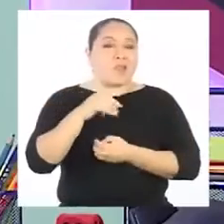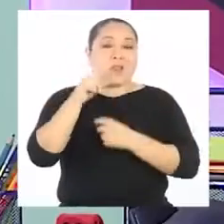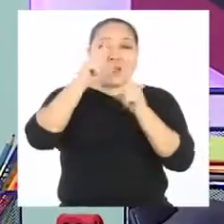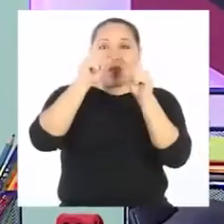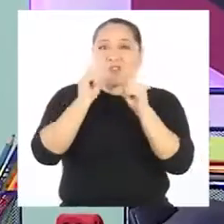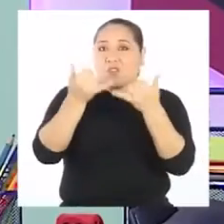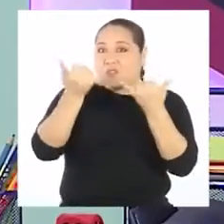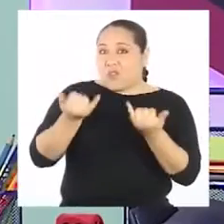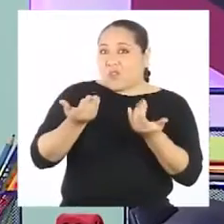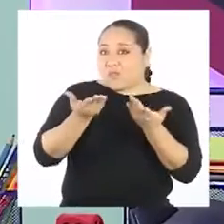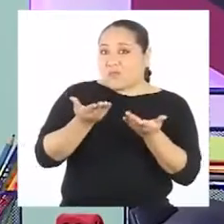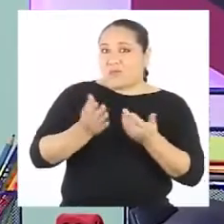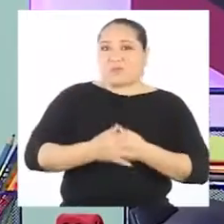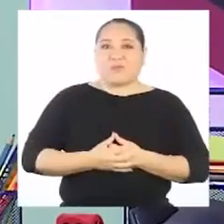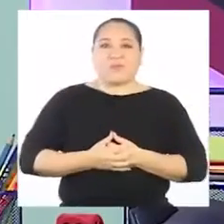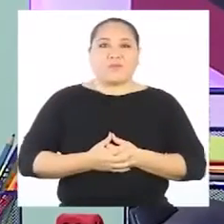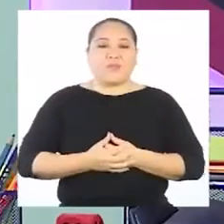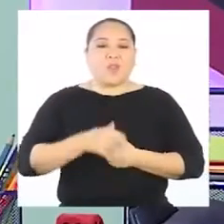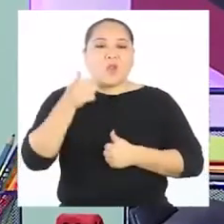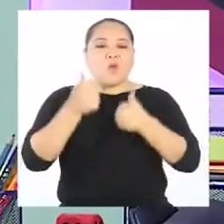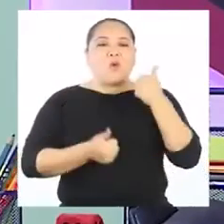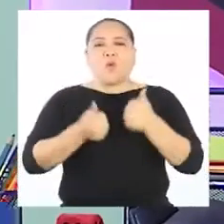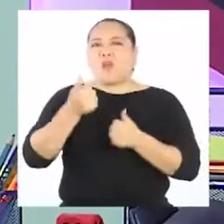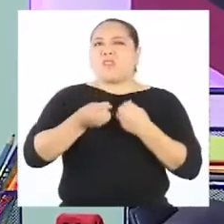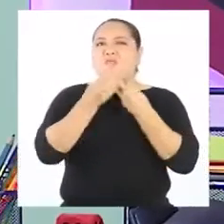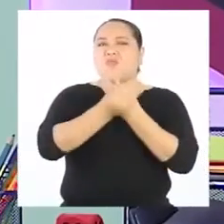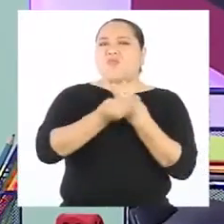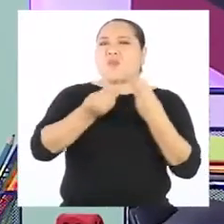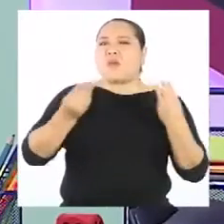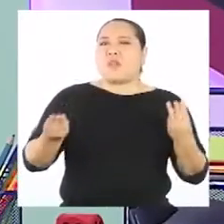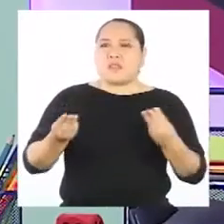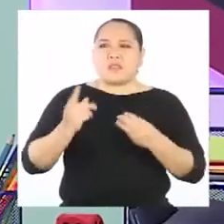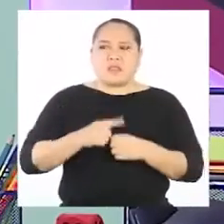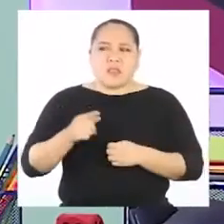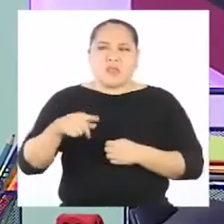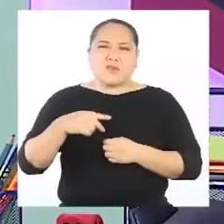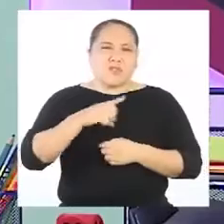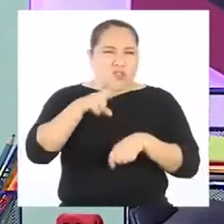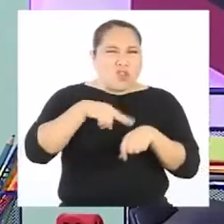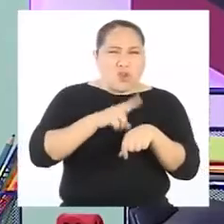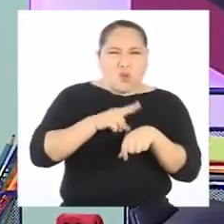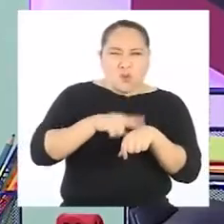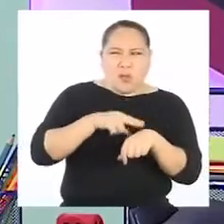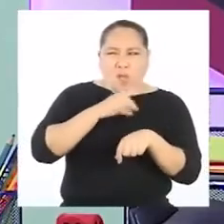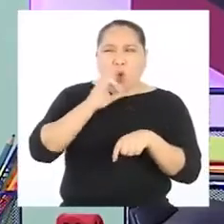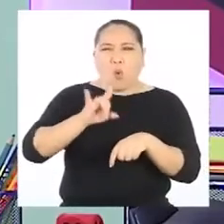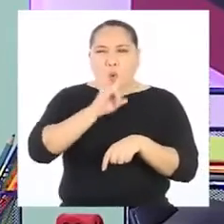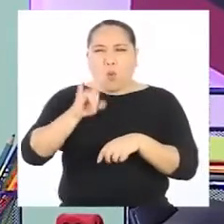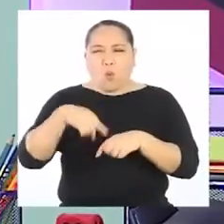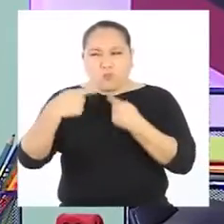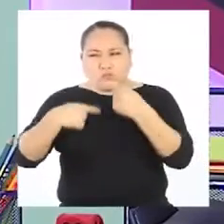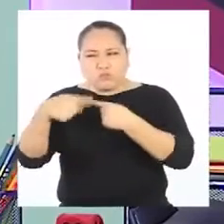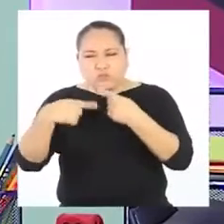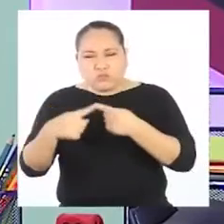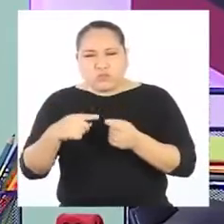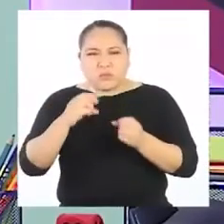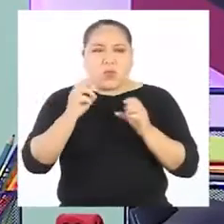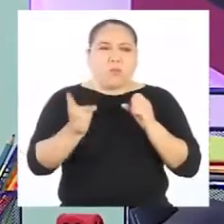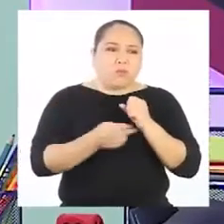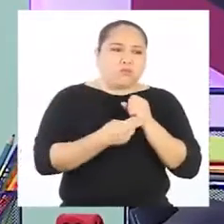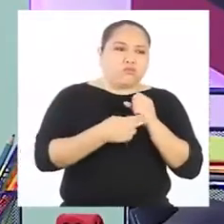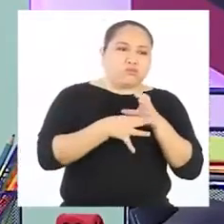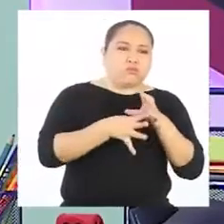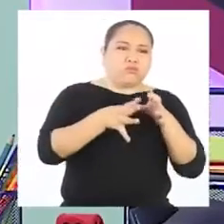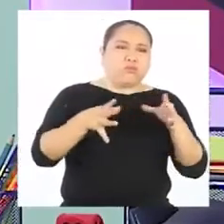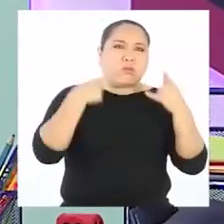Por eso la pregunta de hoy sería... ¿cuáles son los materiales que comúnmente se utilizan y acumulan durante